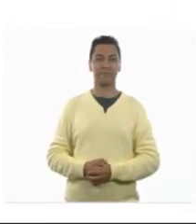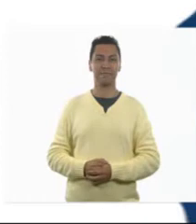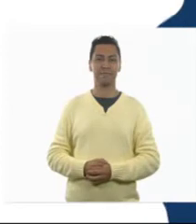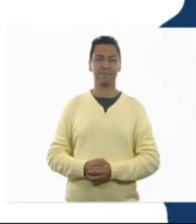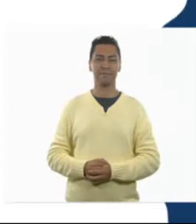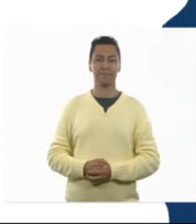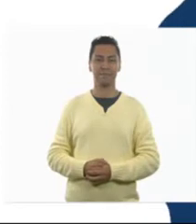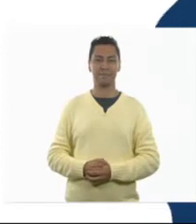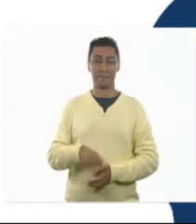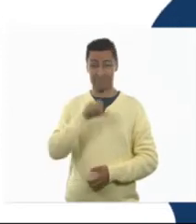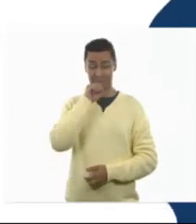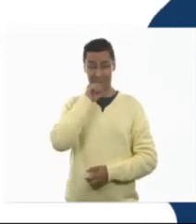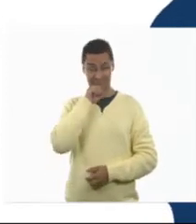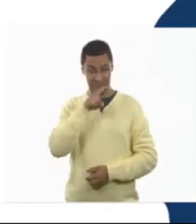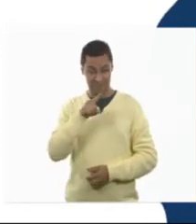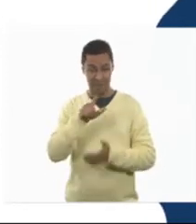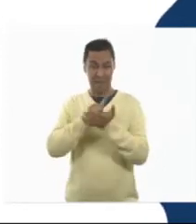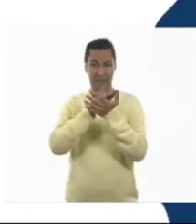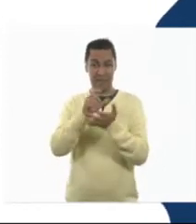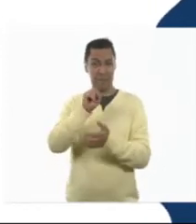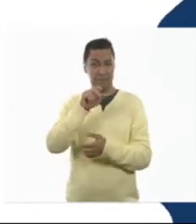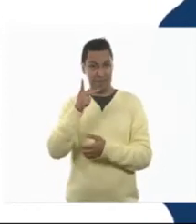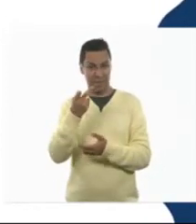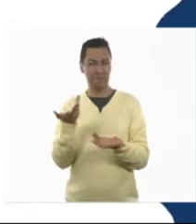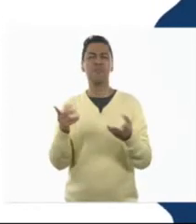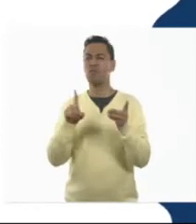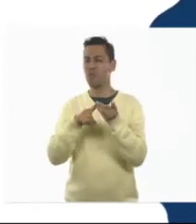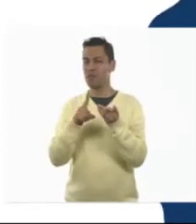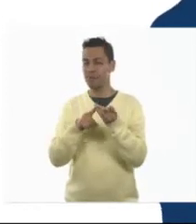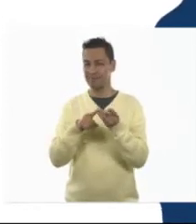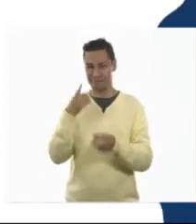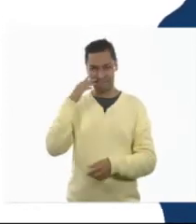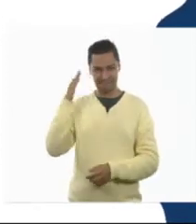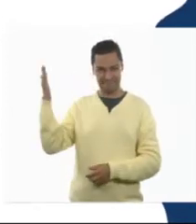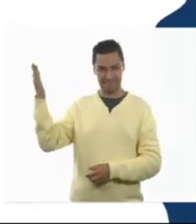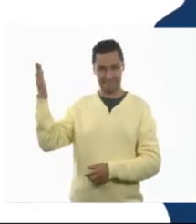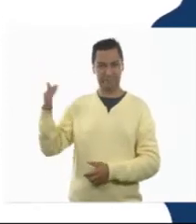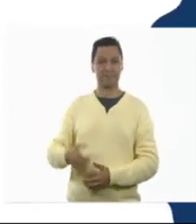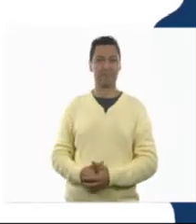aprendeencasa.cep.gob.mx. También puedes encontrar los libros de texto en la página